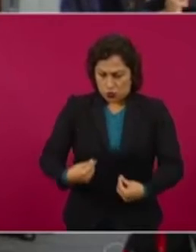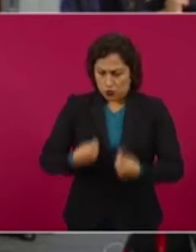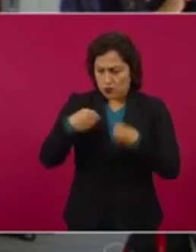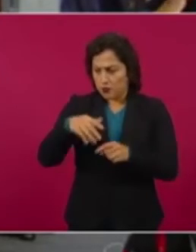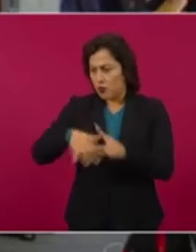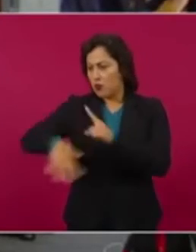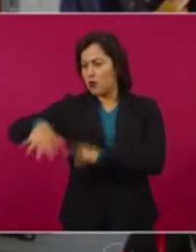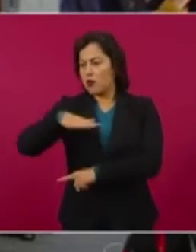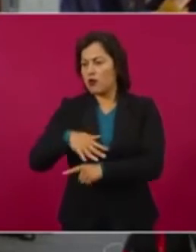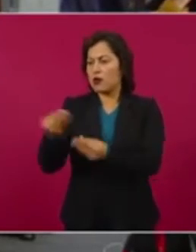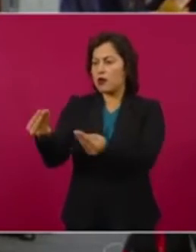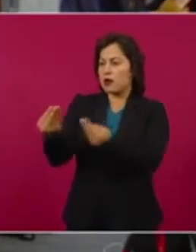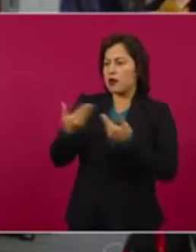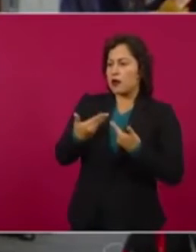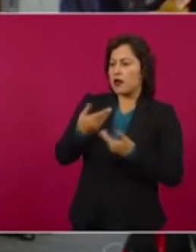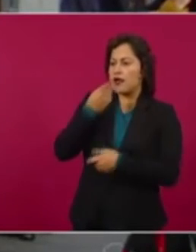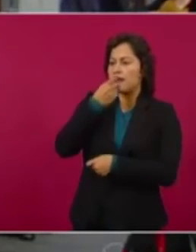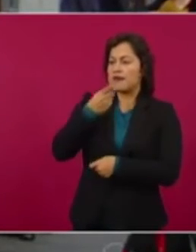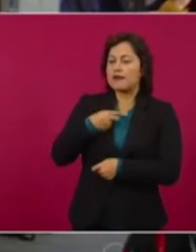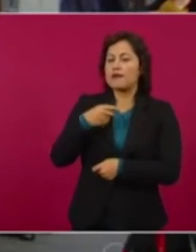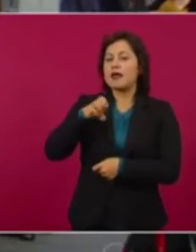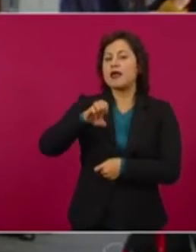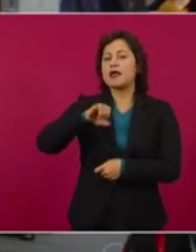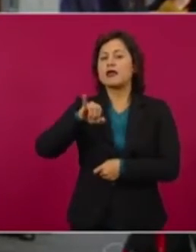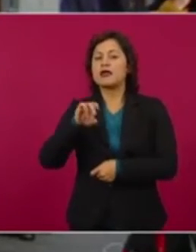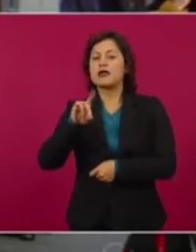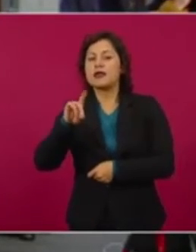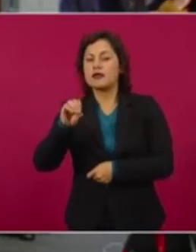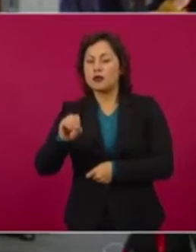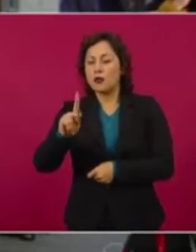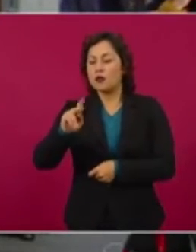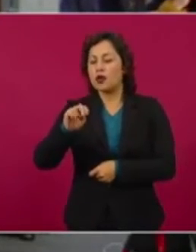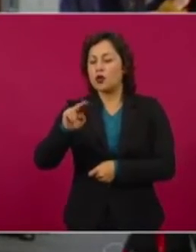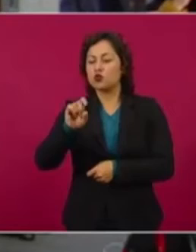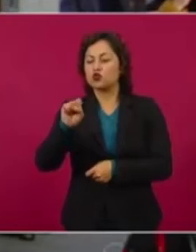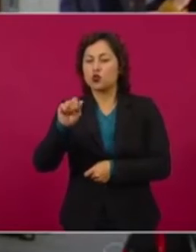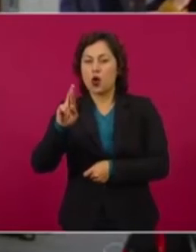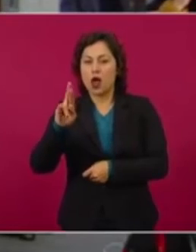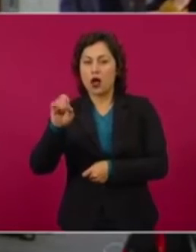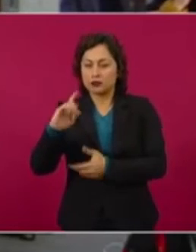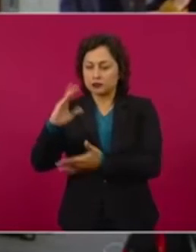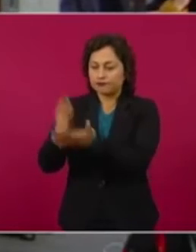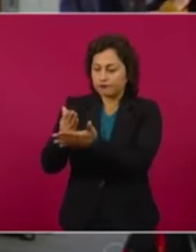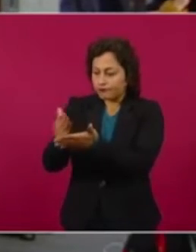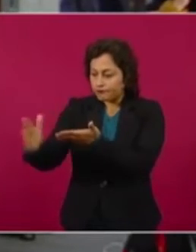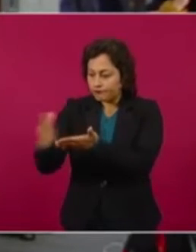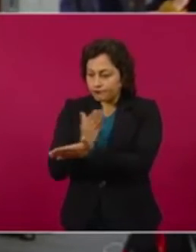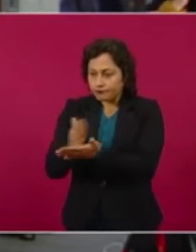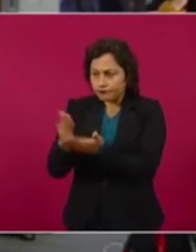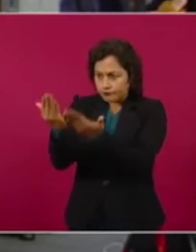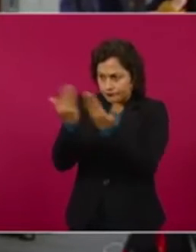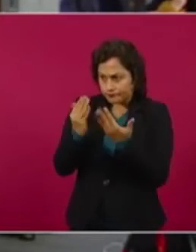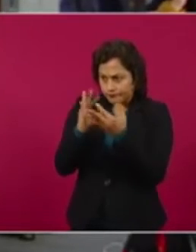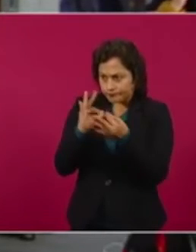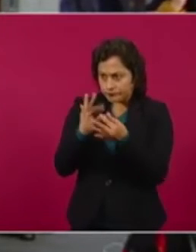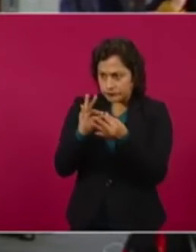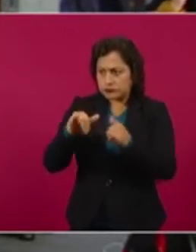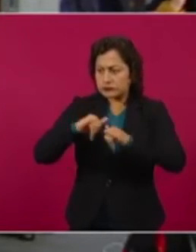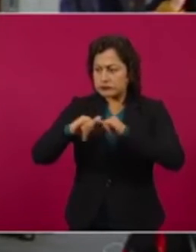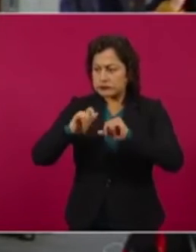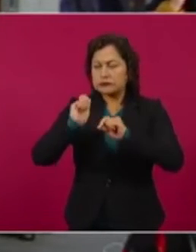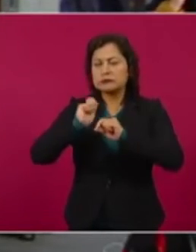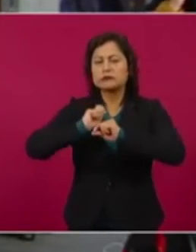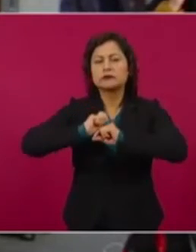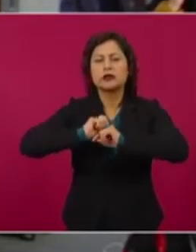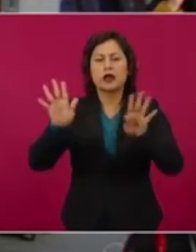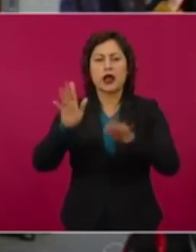hasta dónde llega el mar del ejido Pino Suárez y que nos lo explique con peras y manzanas para que entendamos